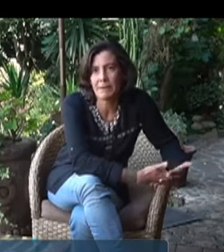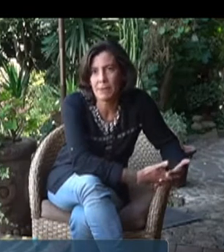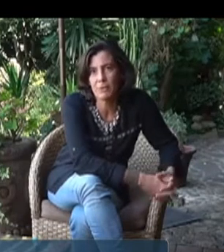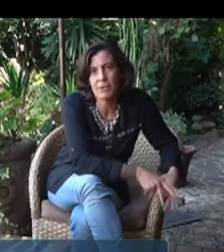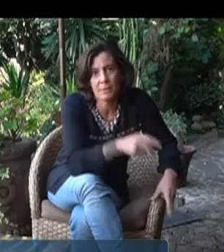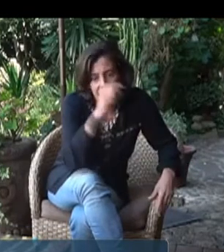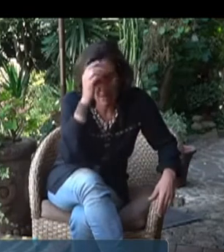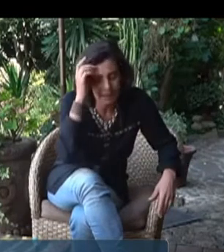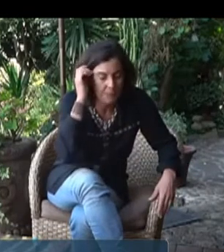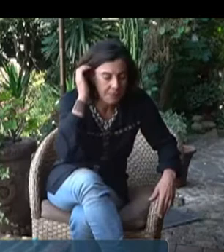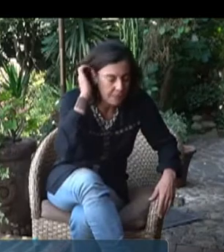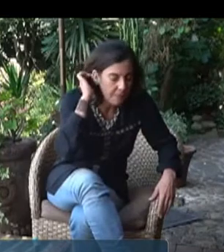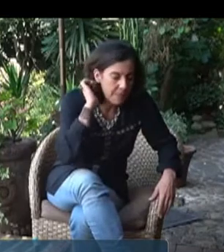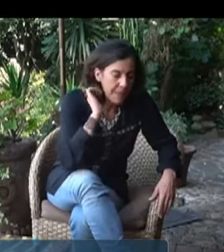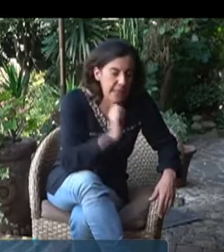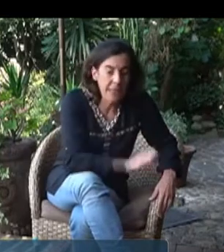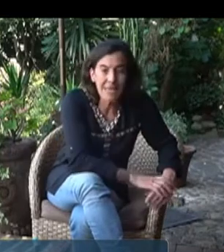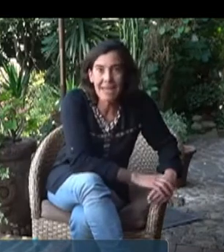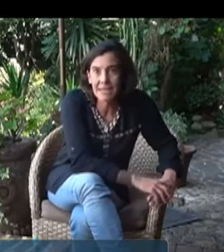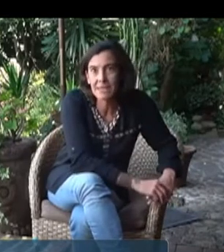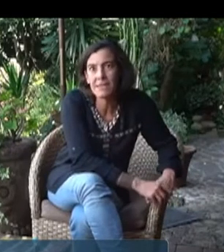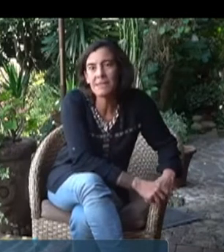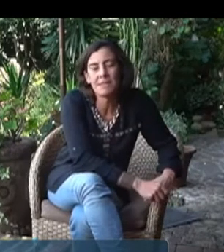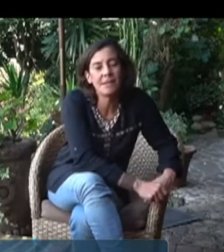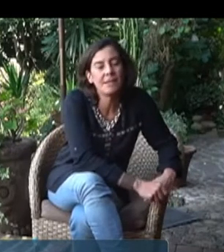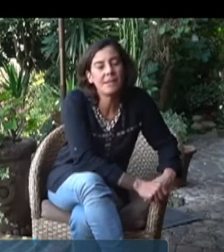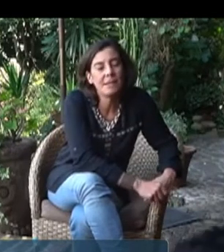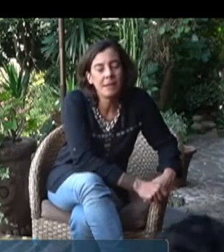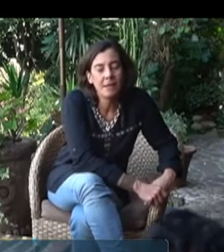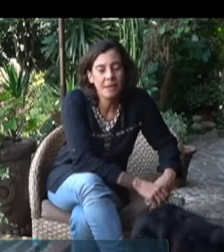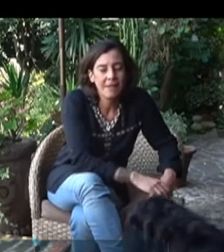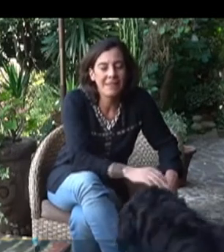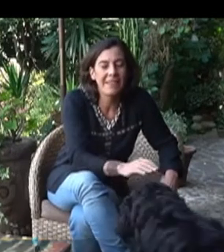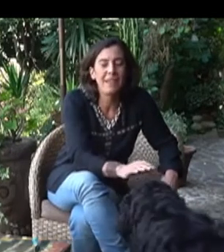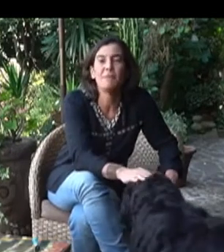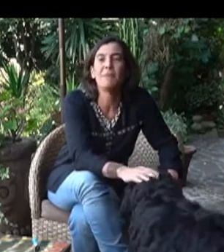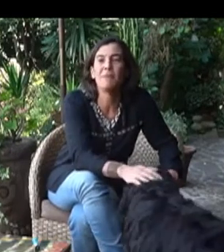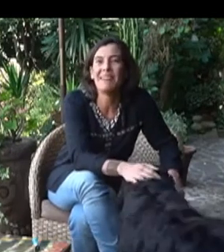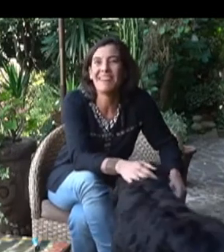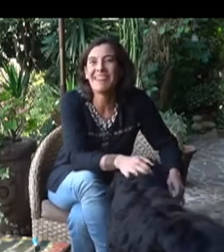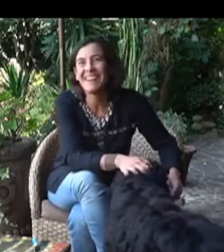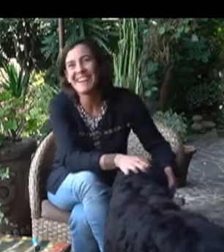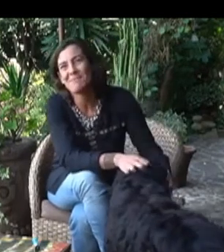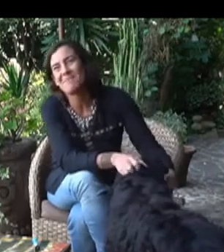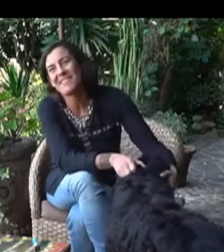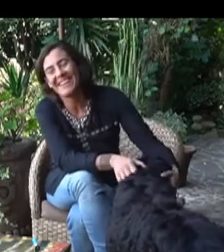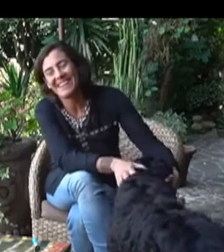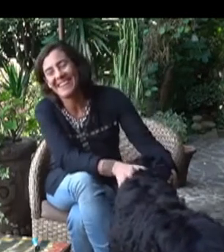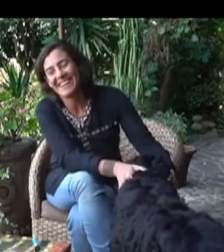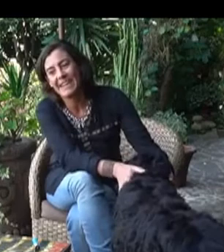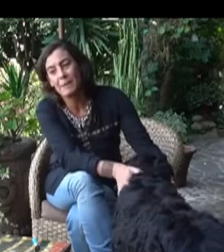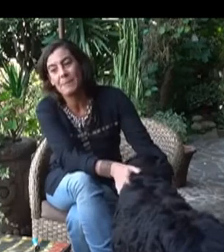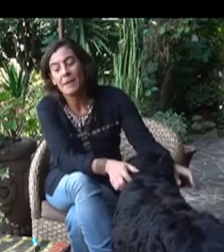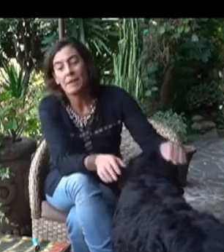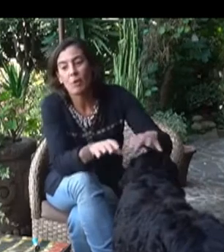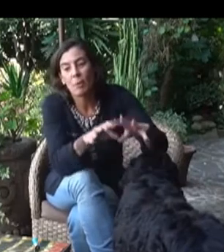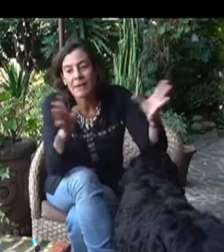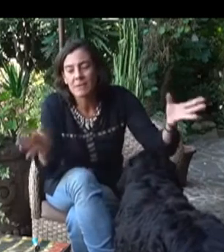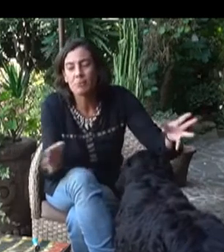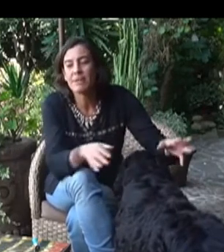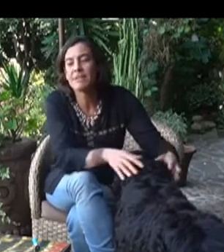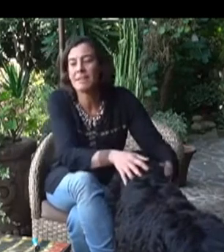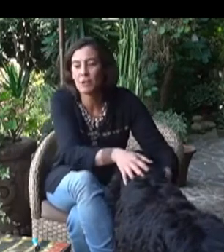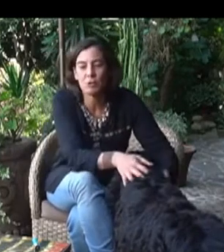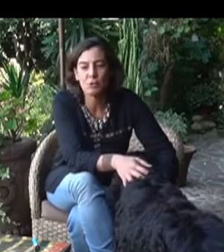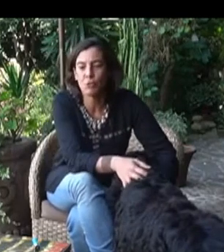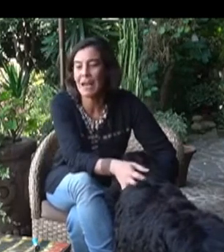oportunidad maravillosa para cineastas de Iberoamérica que puedan